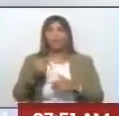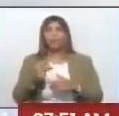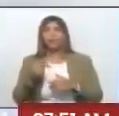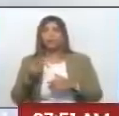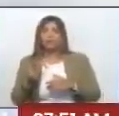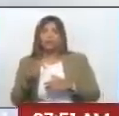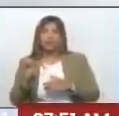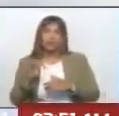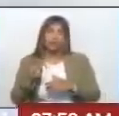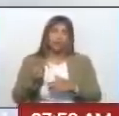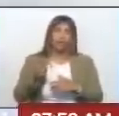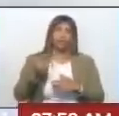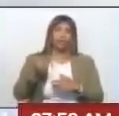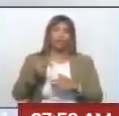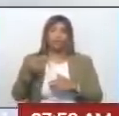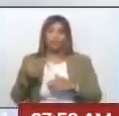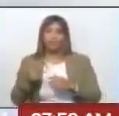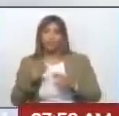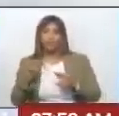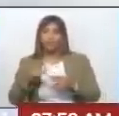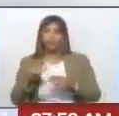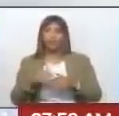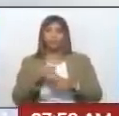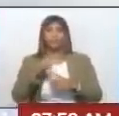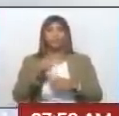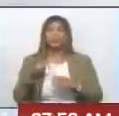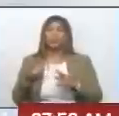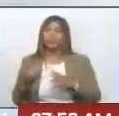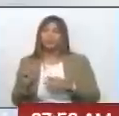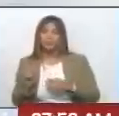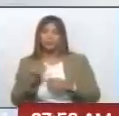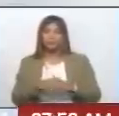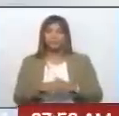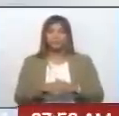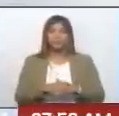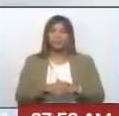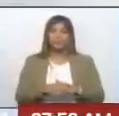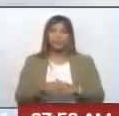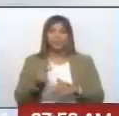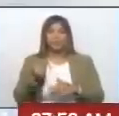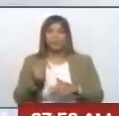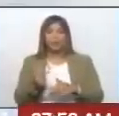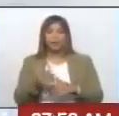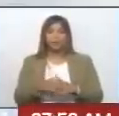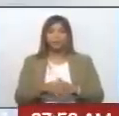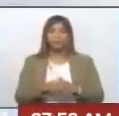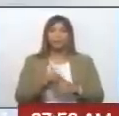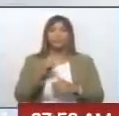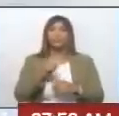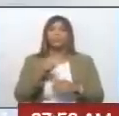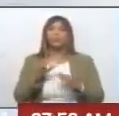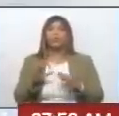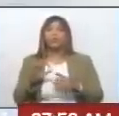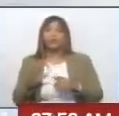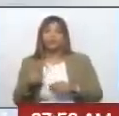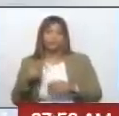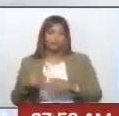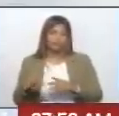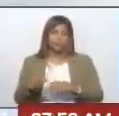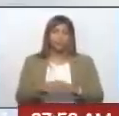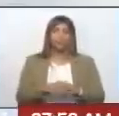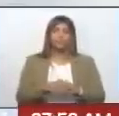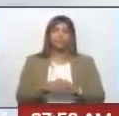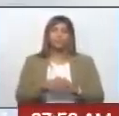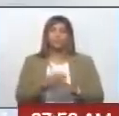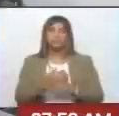3-4 votos, pero 190 y pico de Estados votos. Unidos y Israel. Sí. Menos 190 y tantos de 90 y,